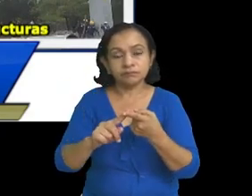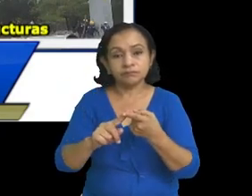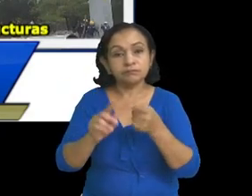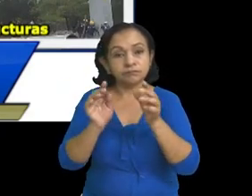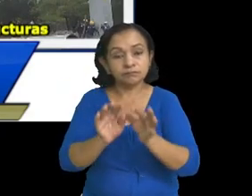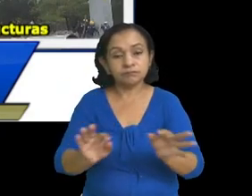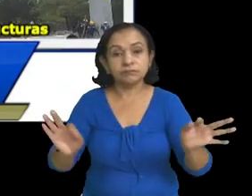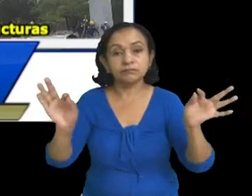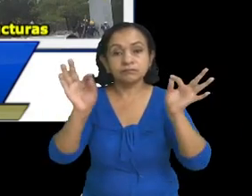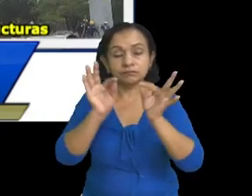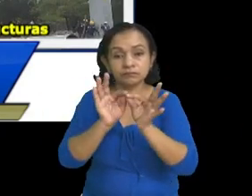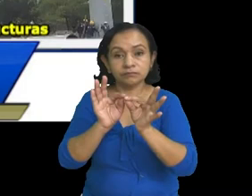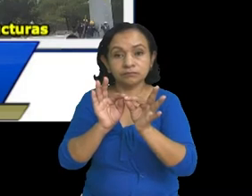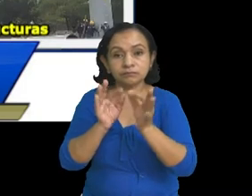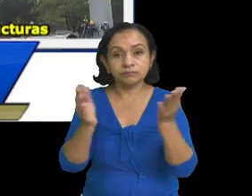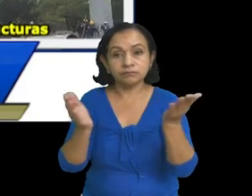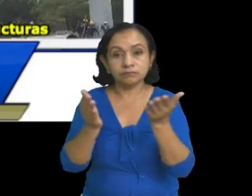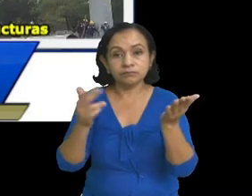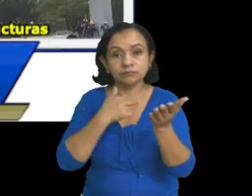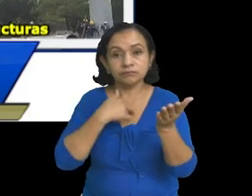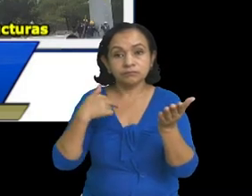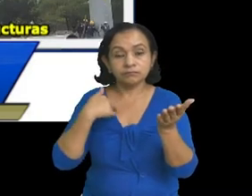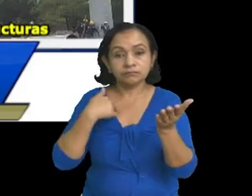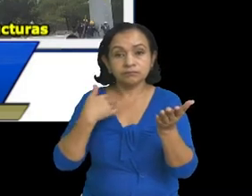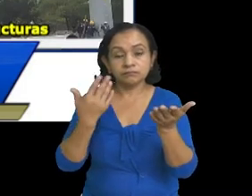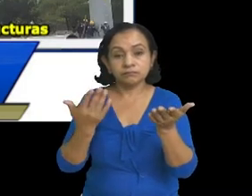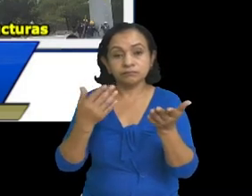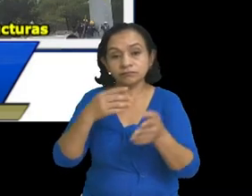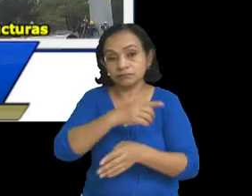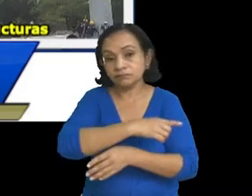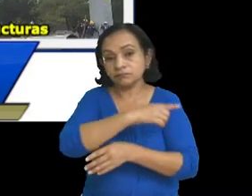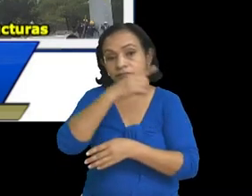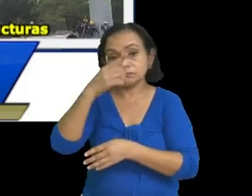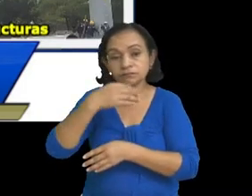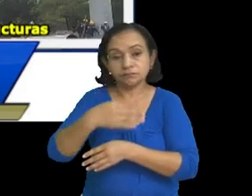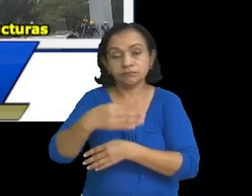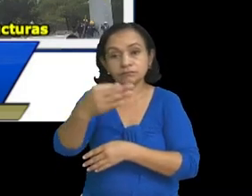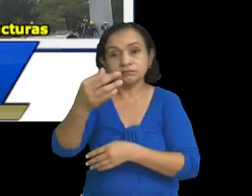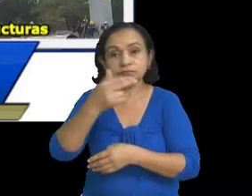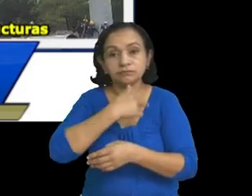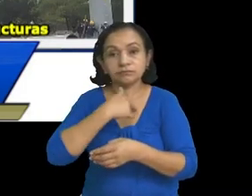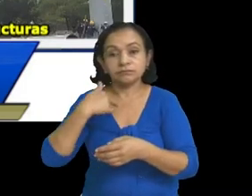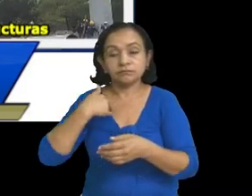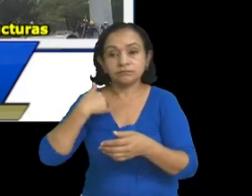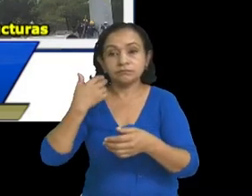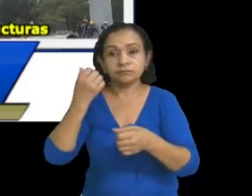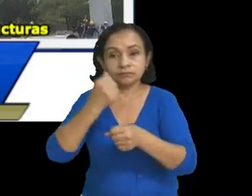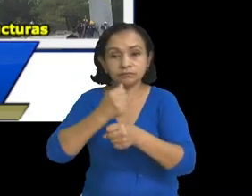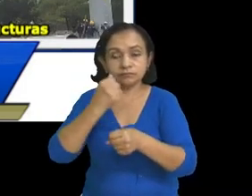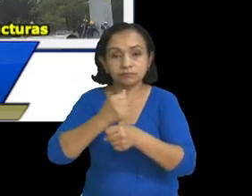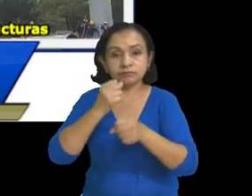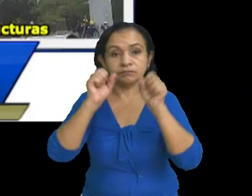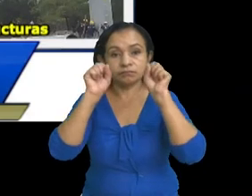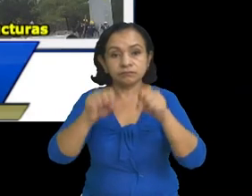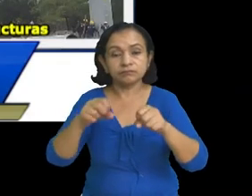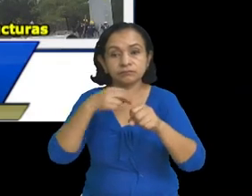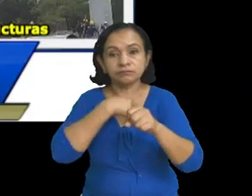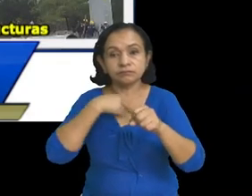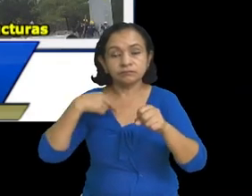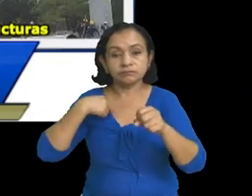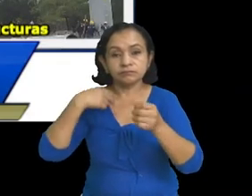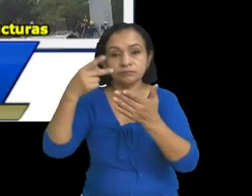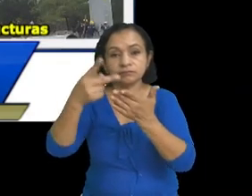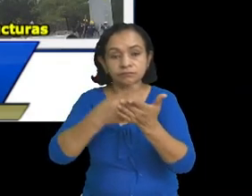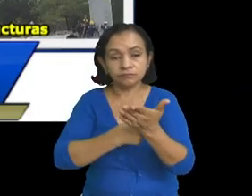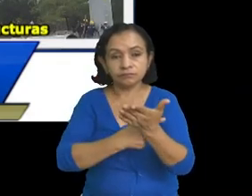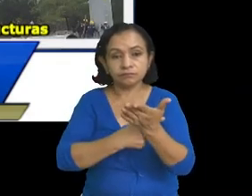fuente importante y que esperamos algún día y cuando estemos fortalecidos y lograr construir esos proyectos,